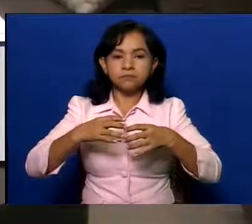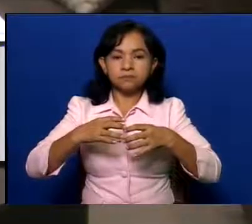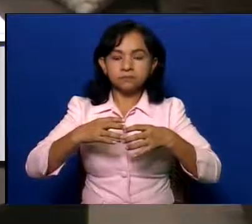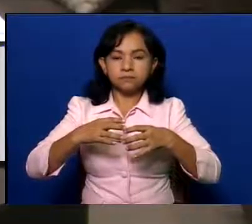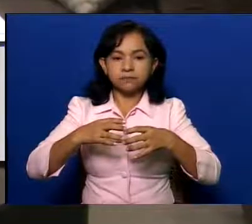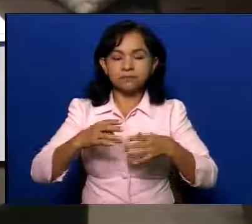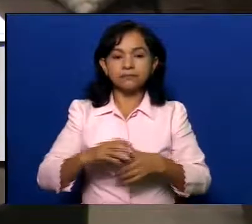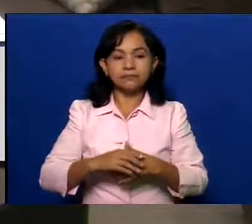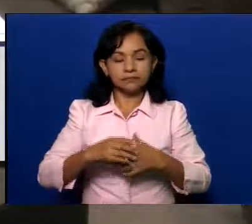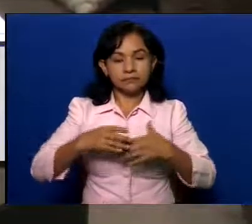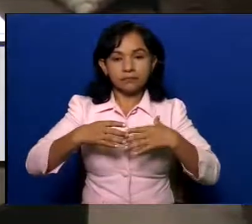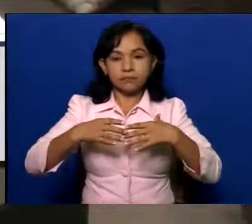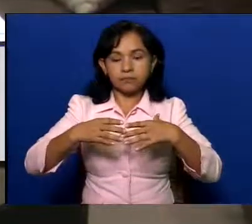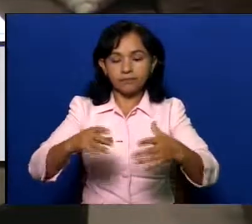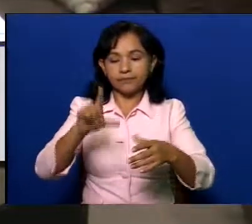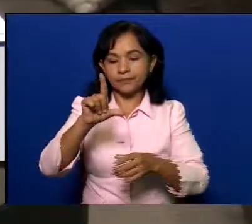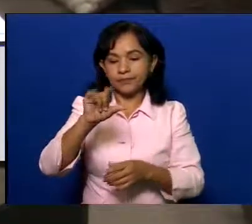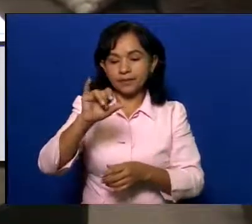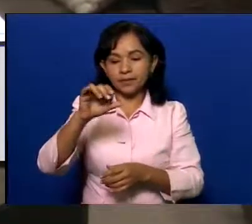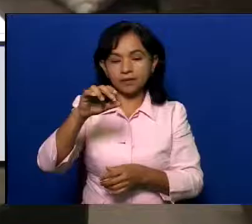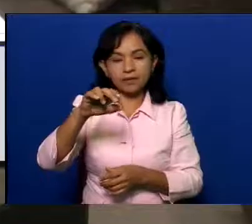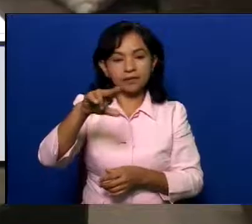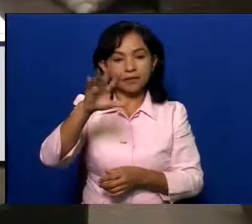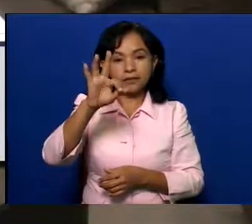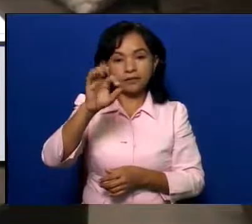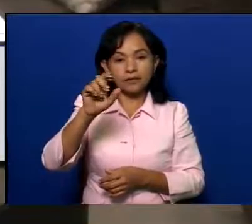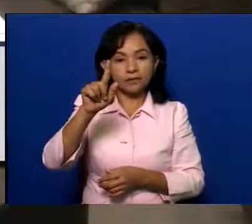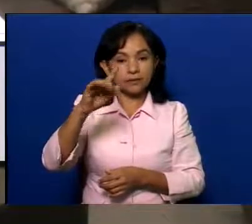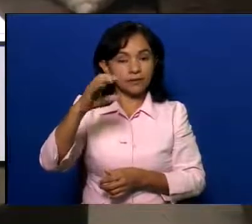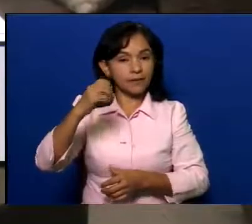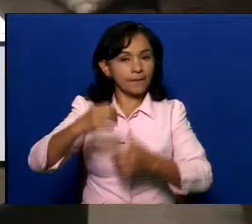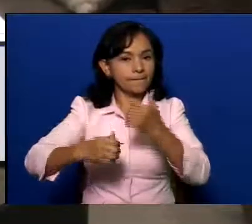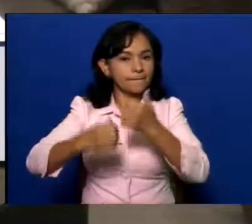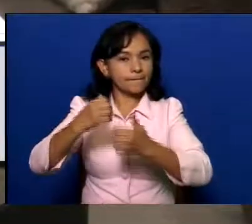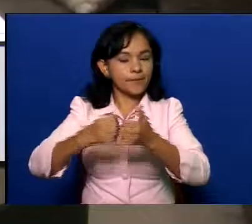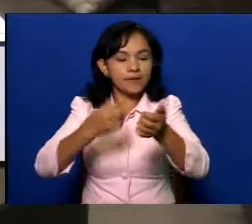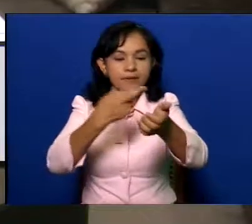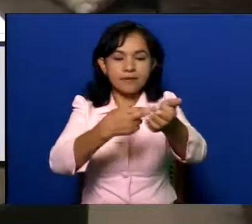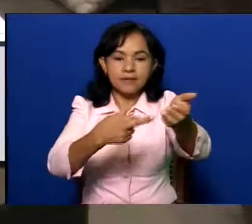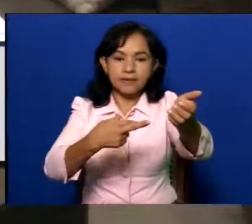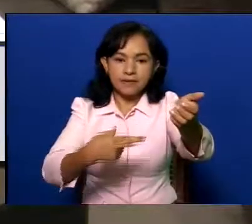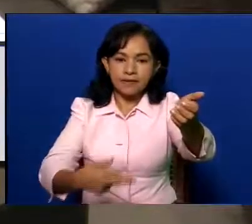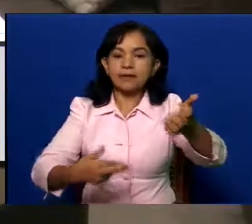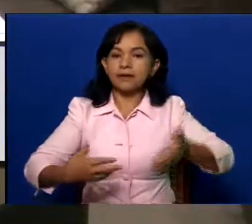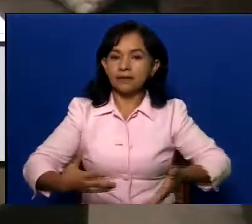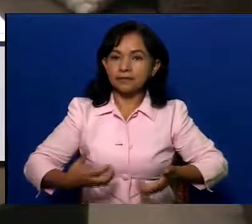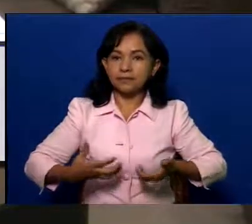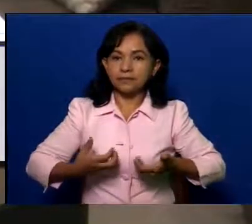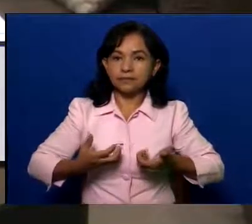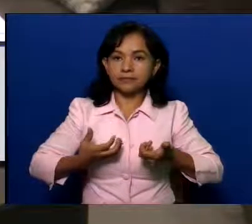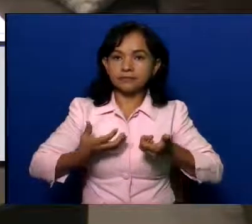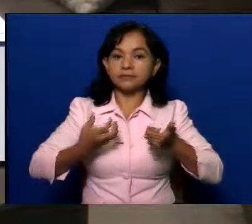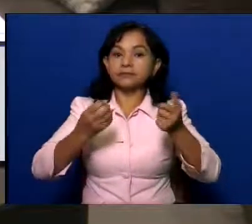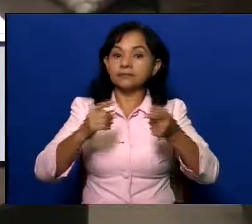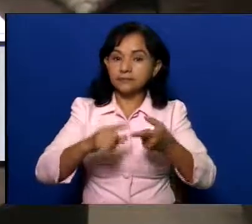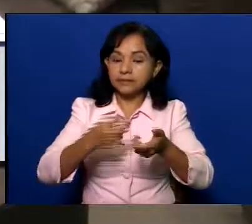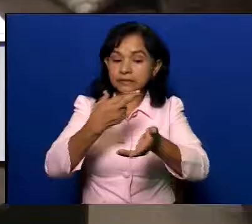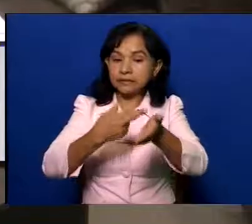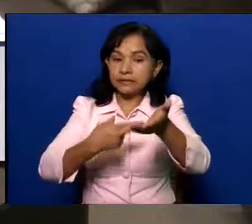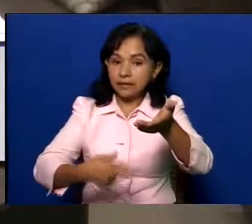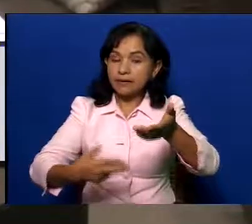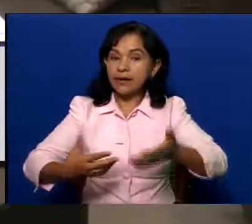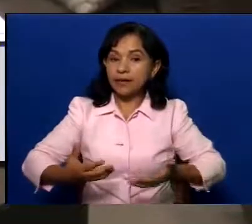los vasos linfáticos, dice la gente, y tiene un problema. Hay cáncer en la sangre, por ejemplo, también, que las leucemias son las